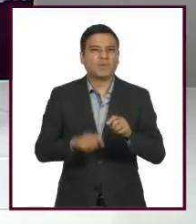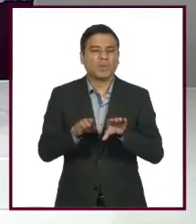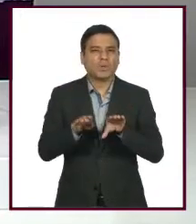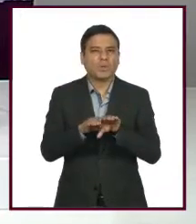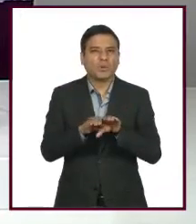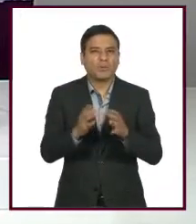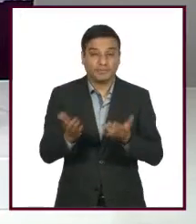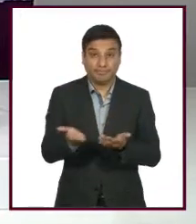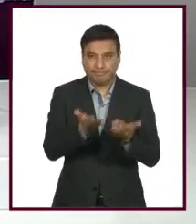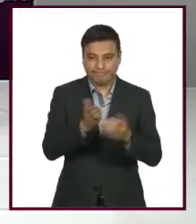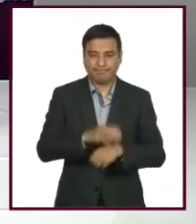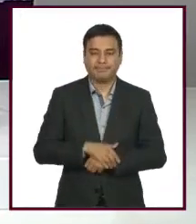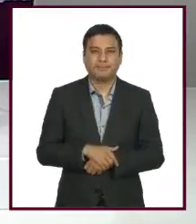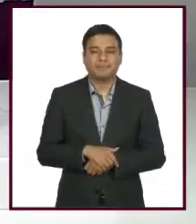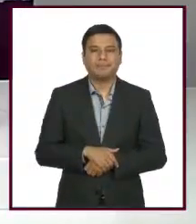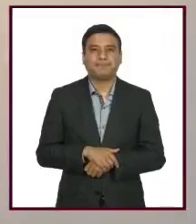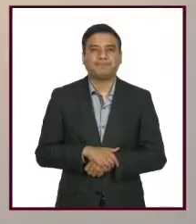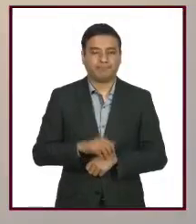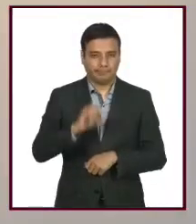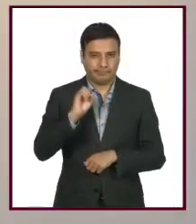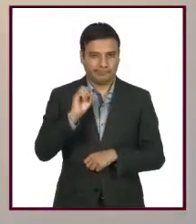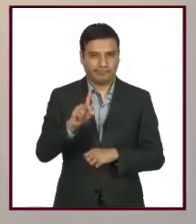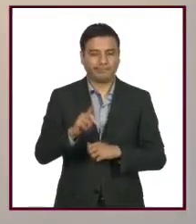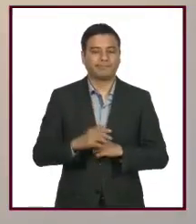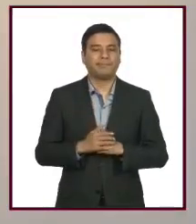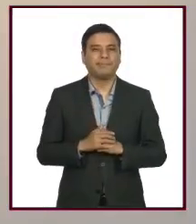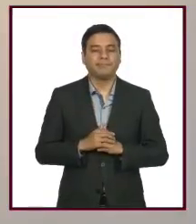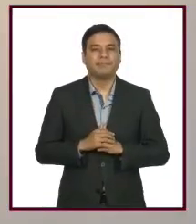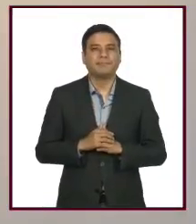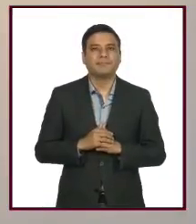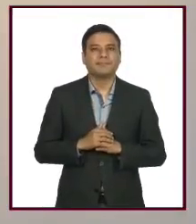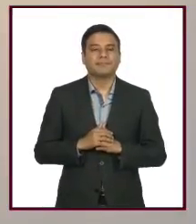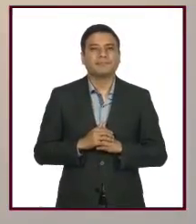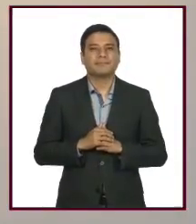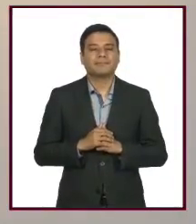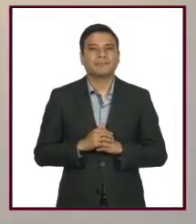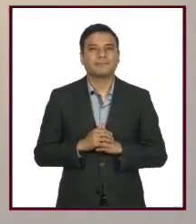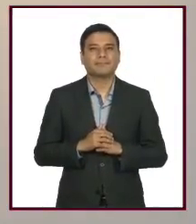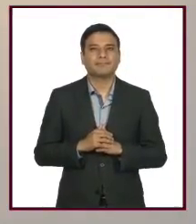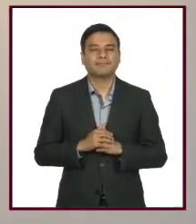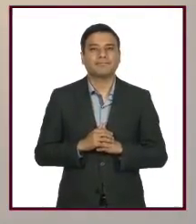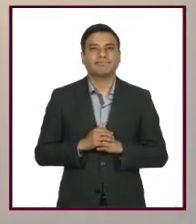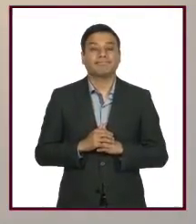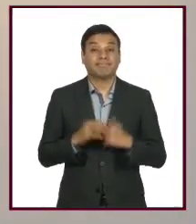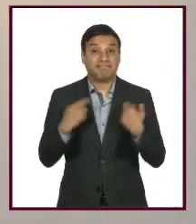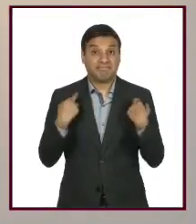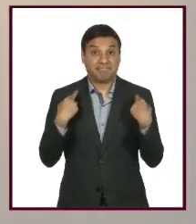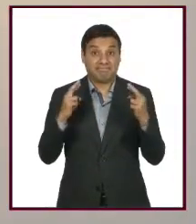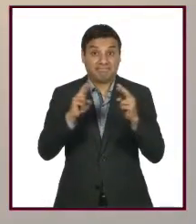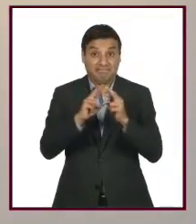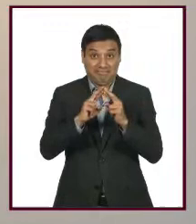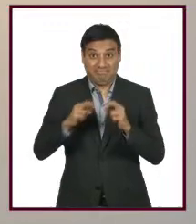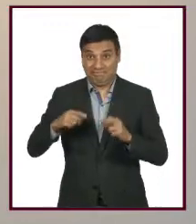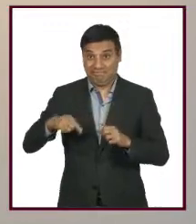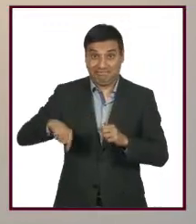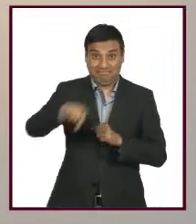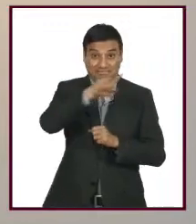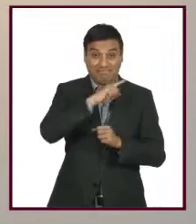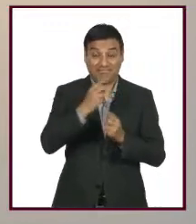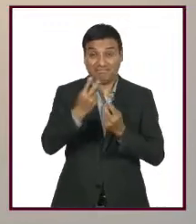Claro. Escuchamos. ¿Qué hacer? Ok, bueno, como nos están viendo los docentes, la mayoría de los